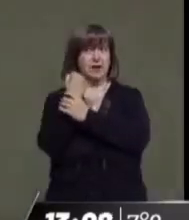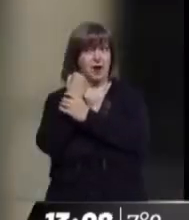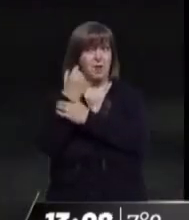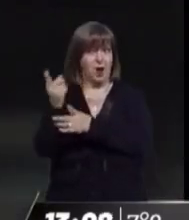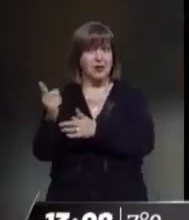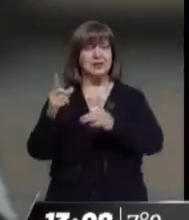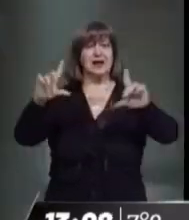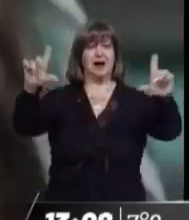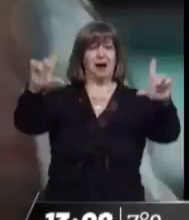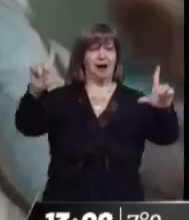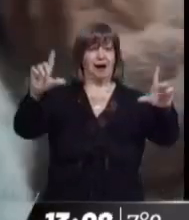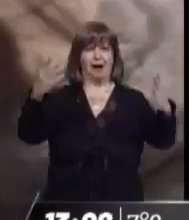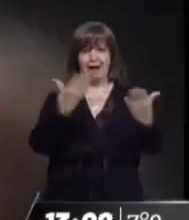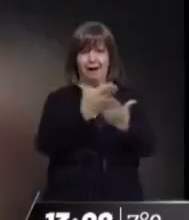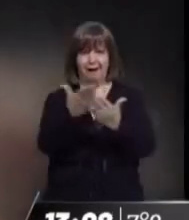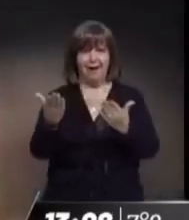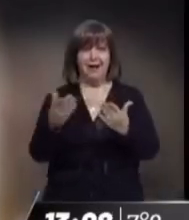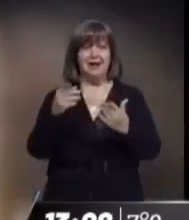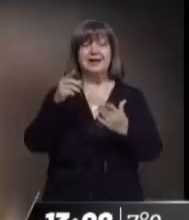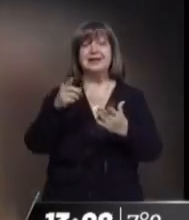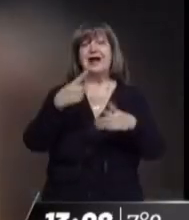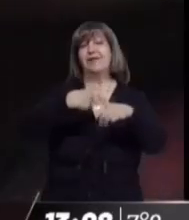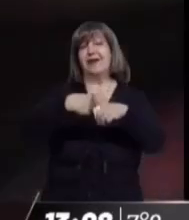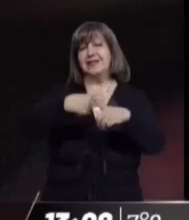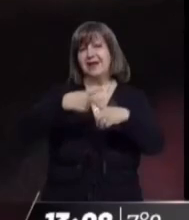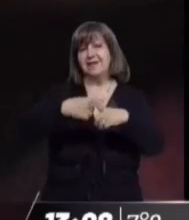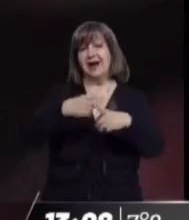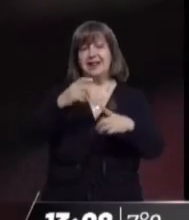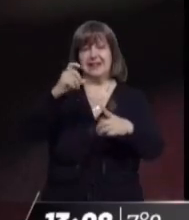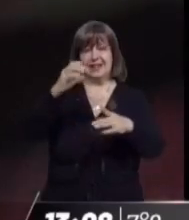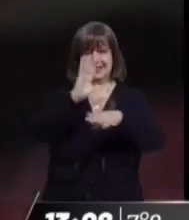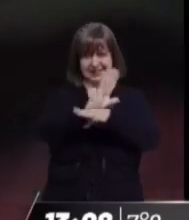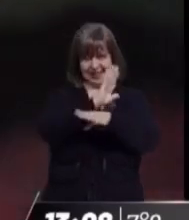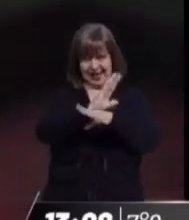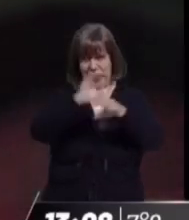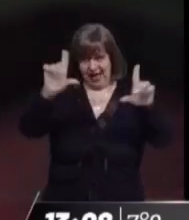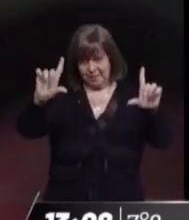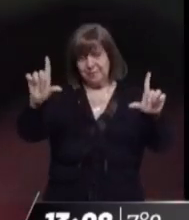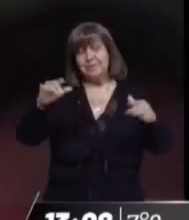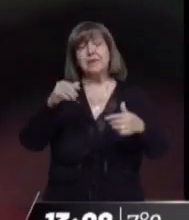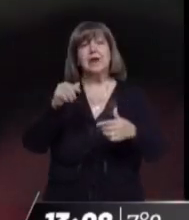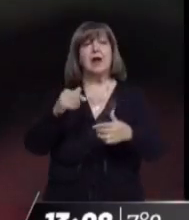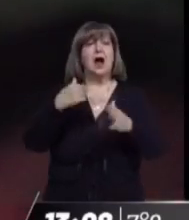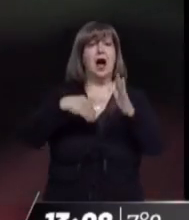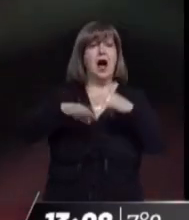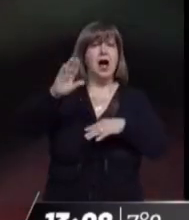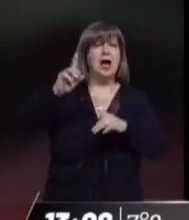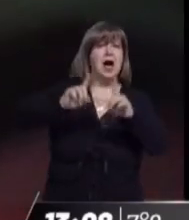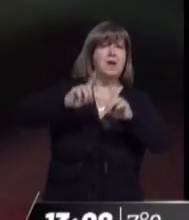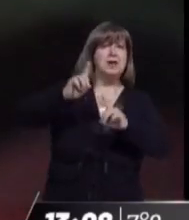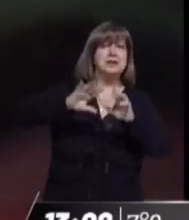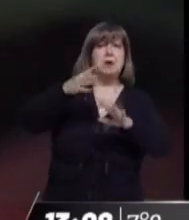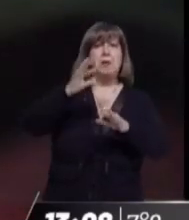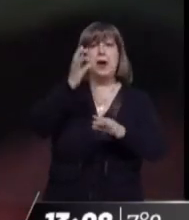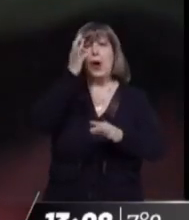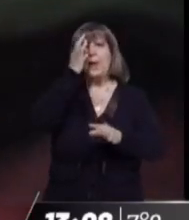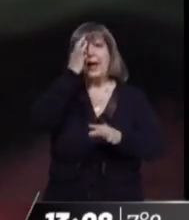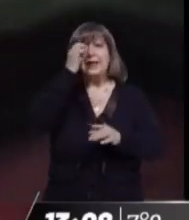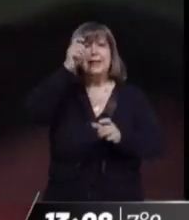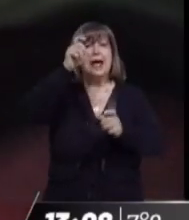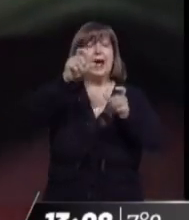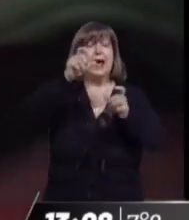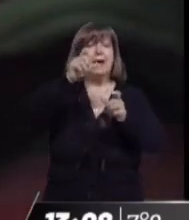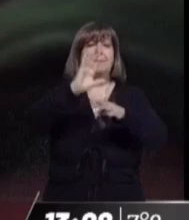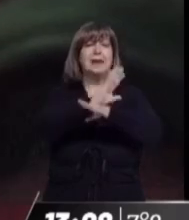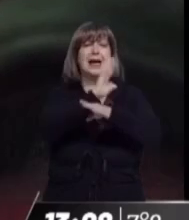explicar esta mañana, el Festival de Cine de Cannes tiene su sección oficial, donde generalmente hay más o menos unas 20 películas muy